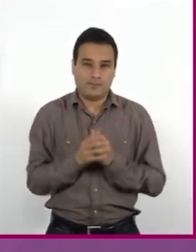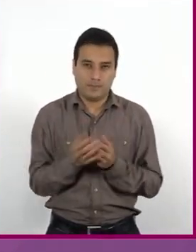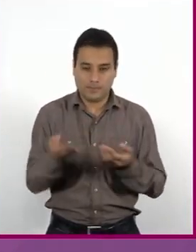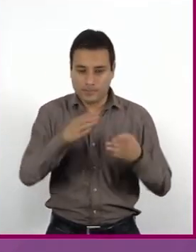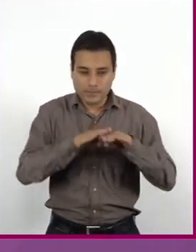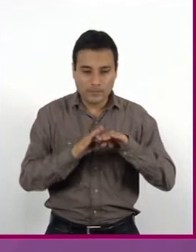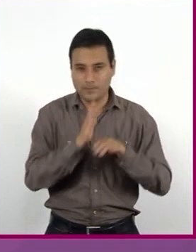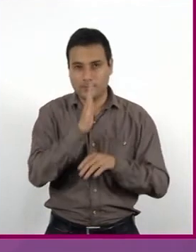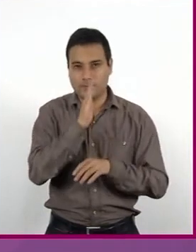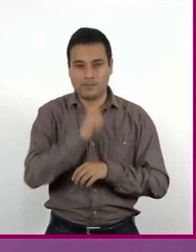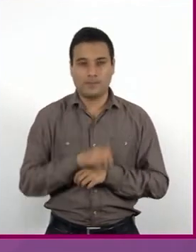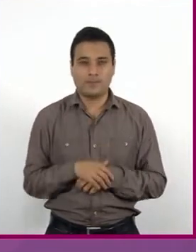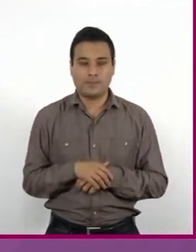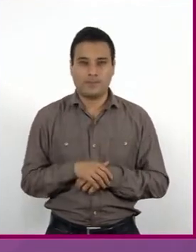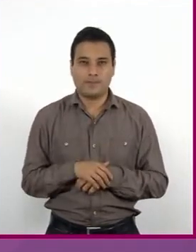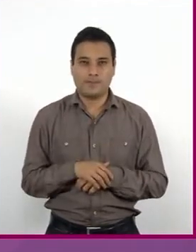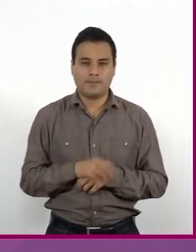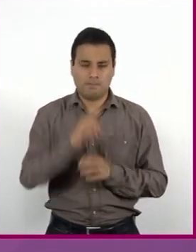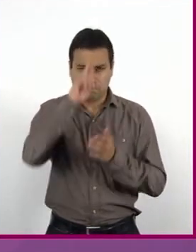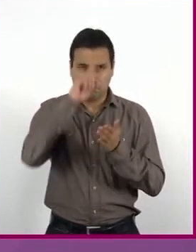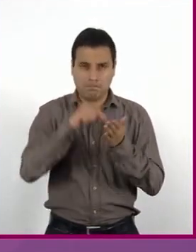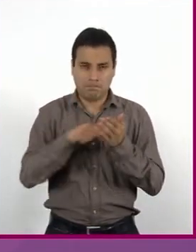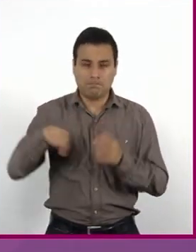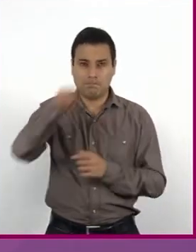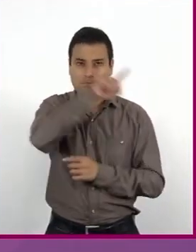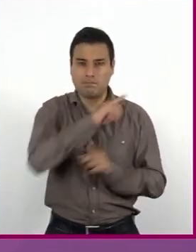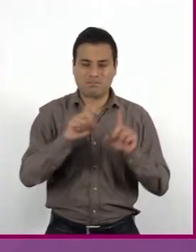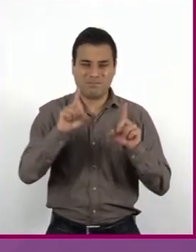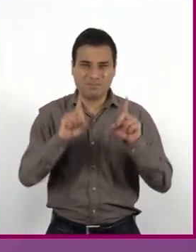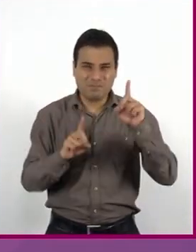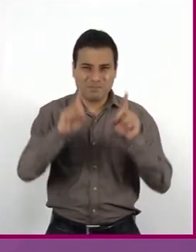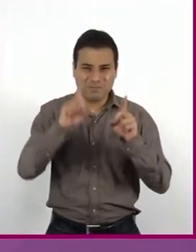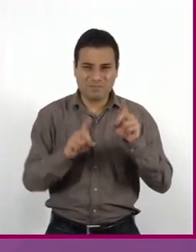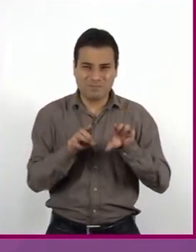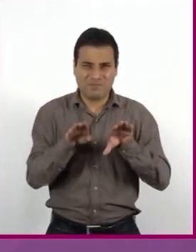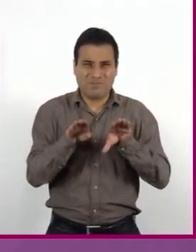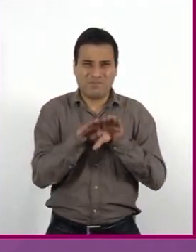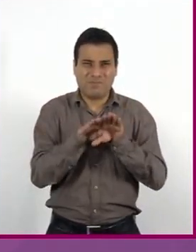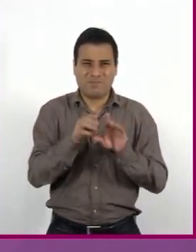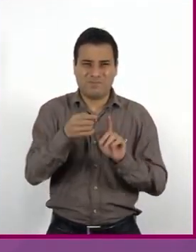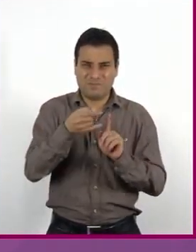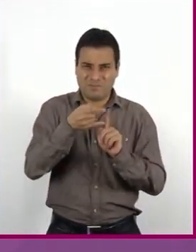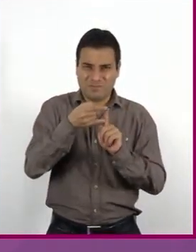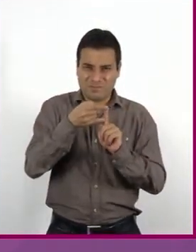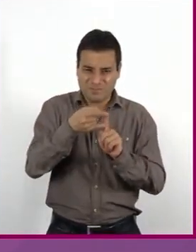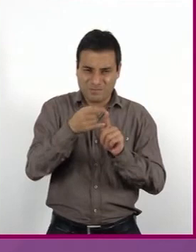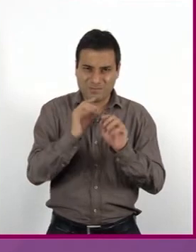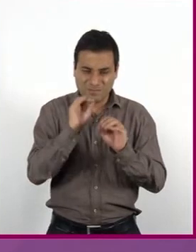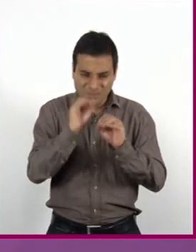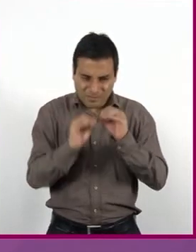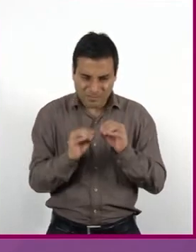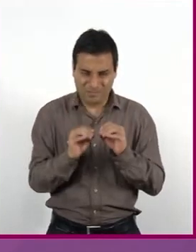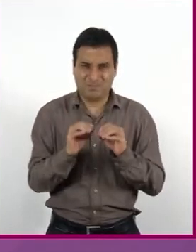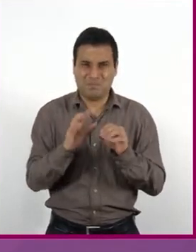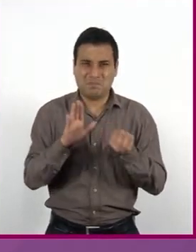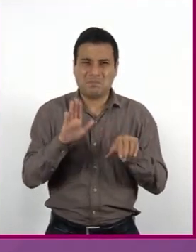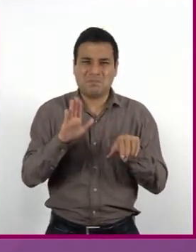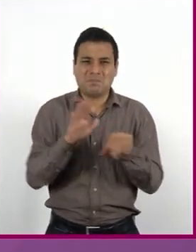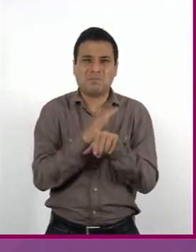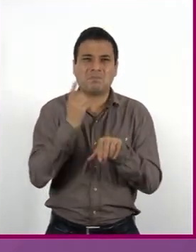caja. Seguramente se pueden preguntar, ¿por qué se trazó el cuadrado sobre la base menor de ese